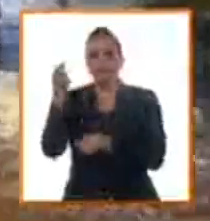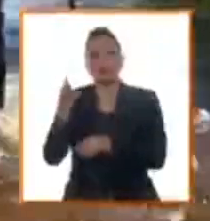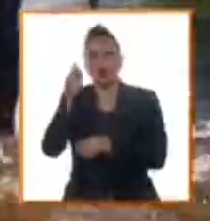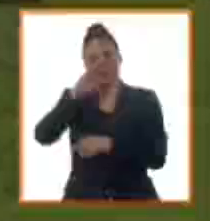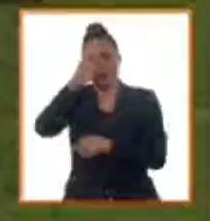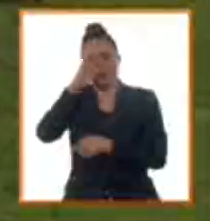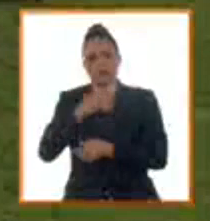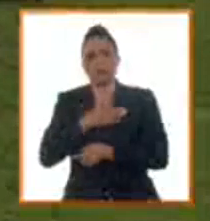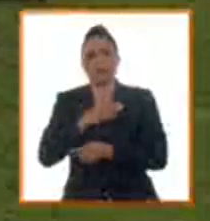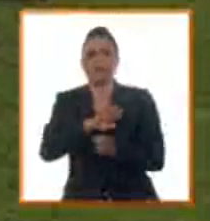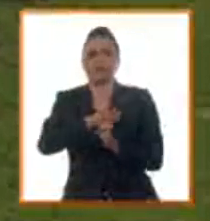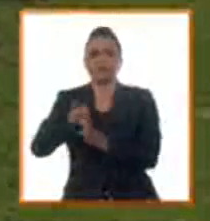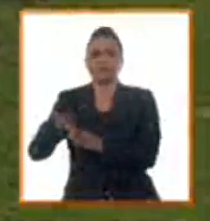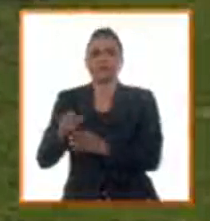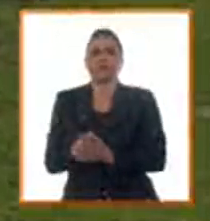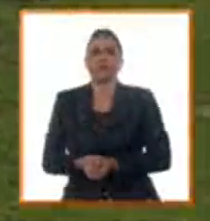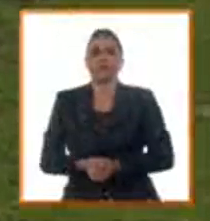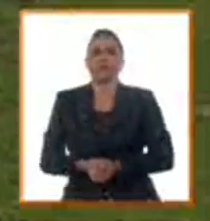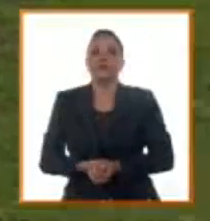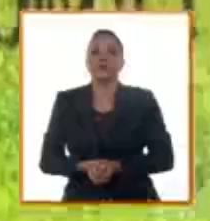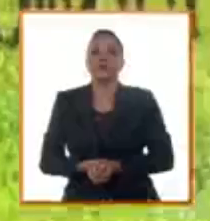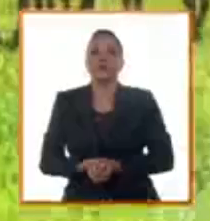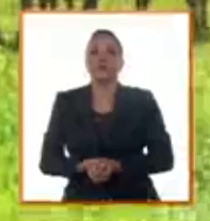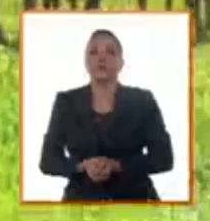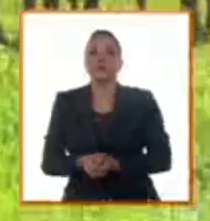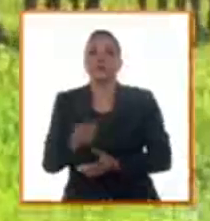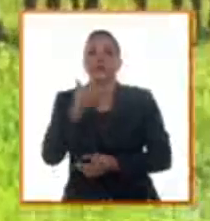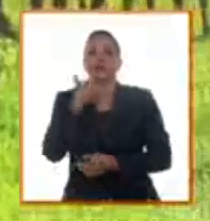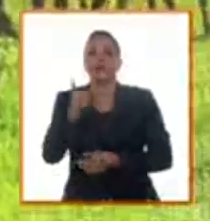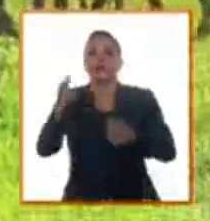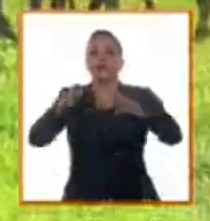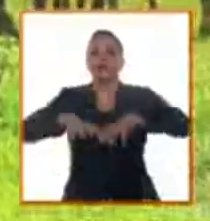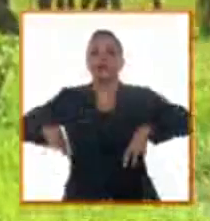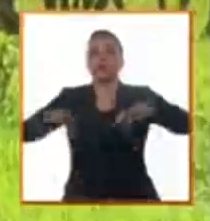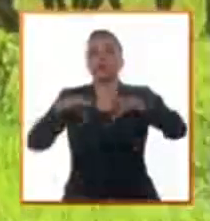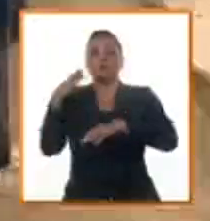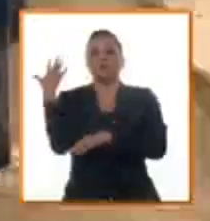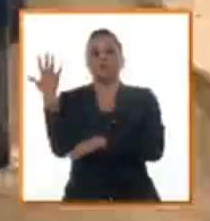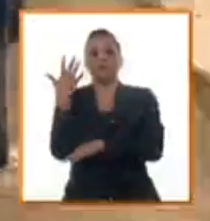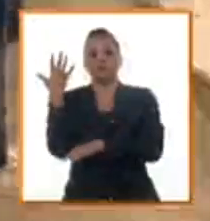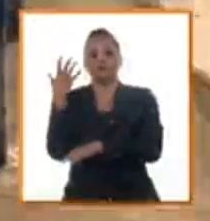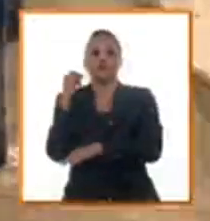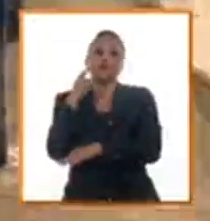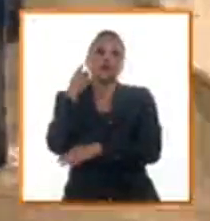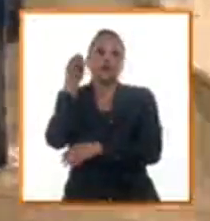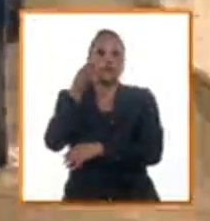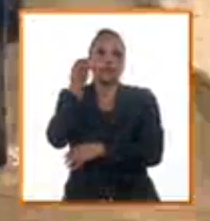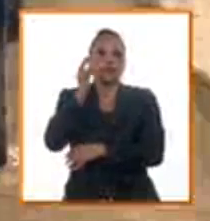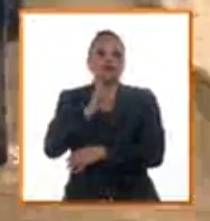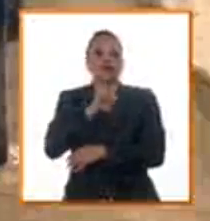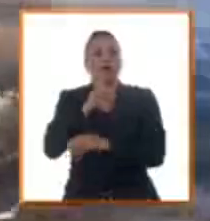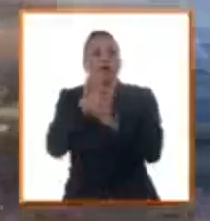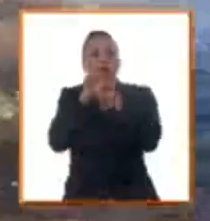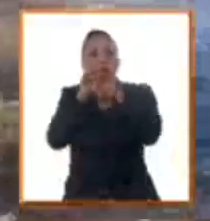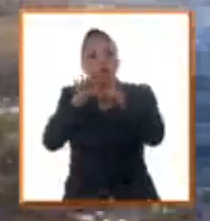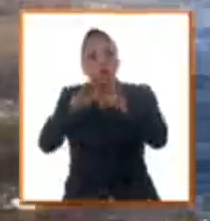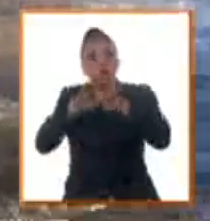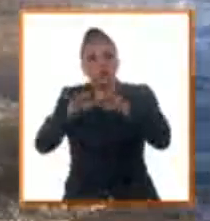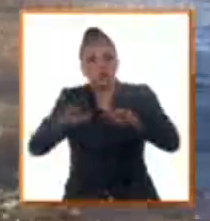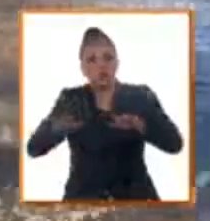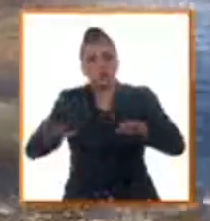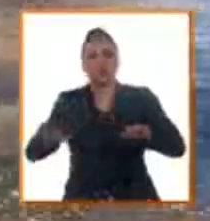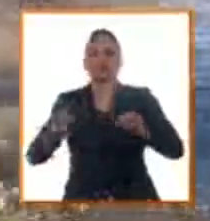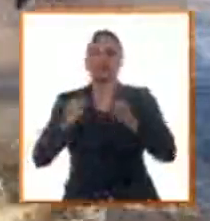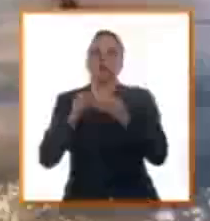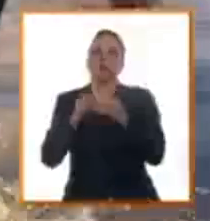oportuna evitó mayores afectaciones. Con la mejoría en las condiciones del tiempo, se espera que las aguas vuelvan a su nivel. Desde